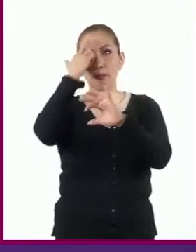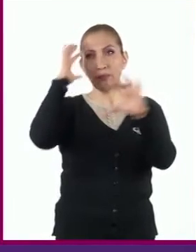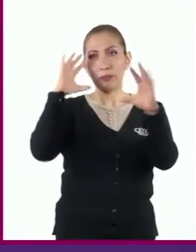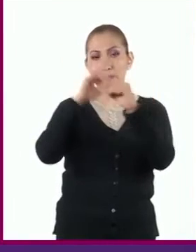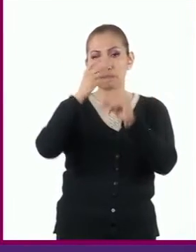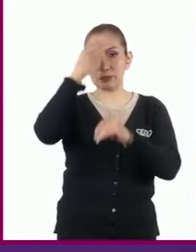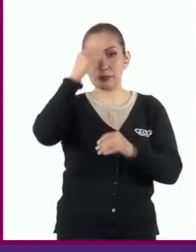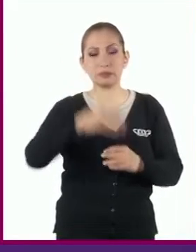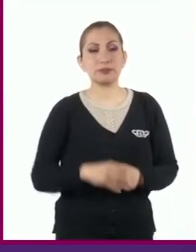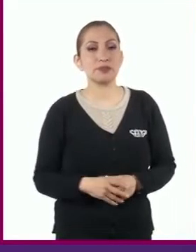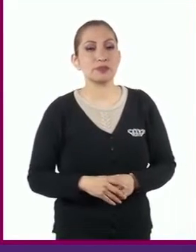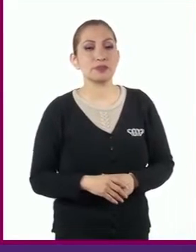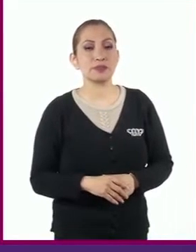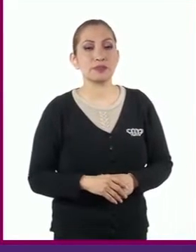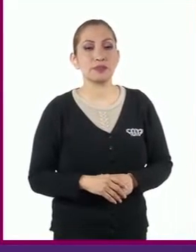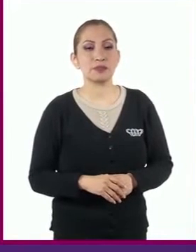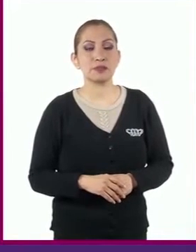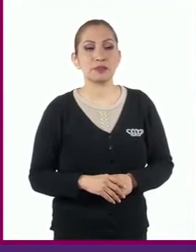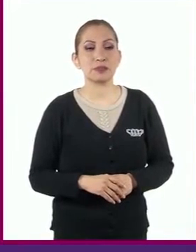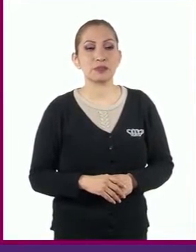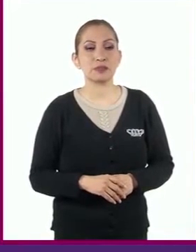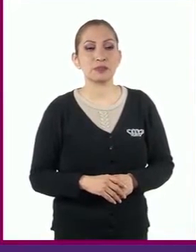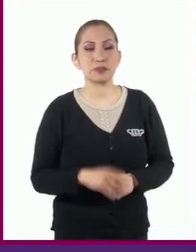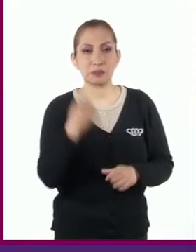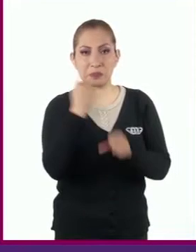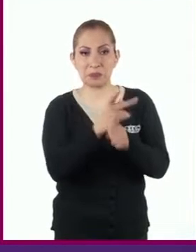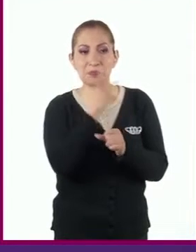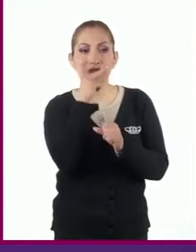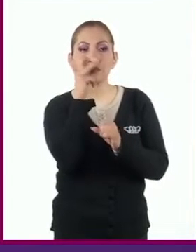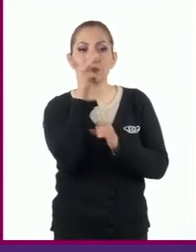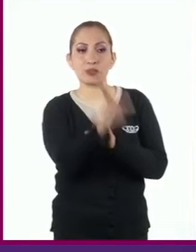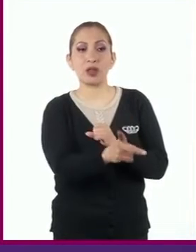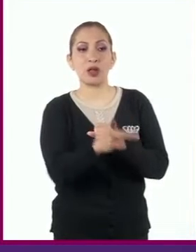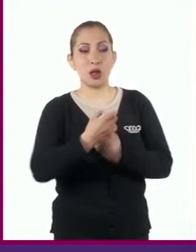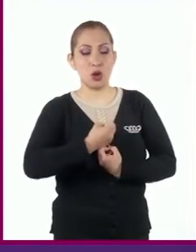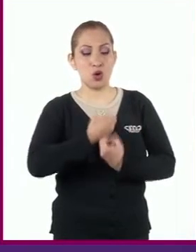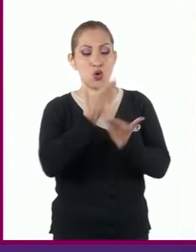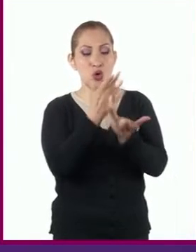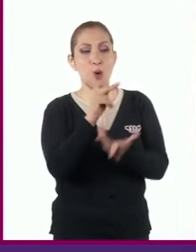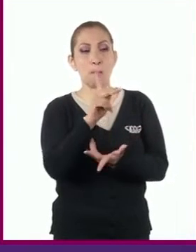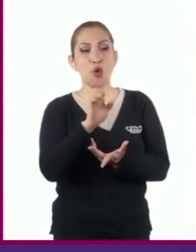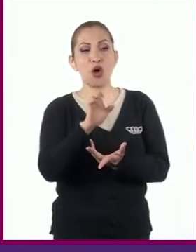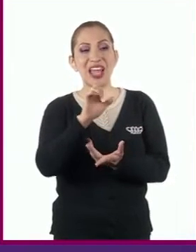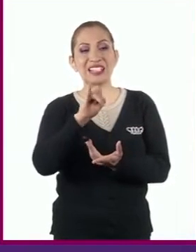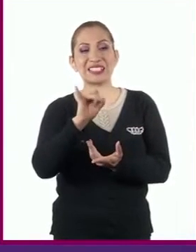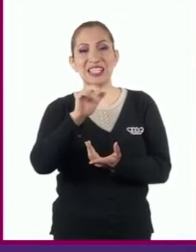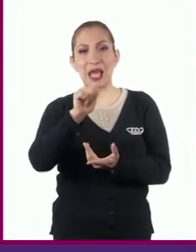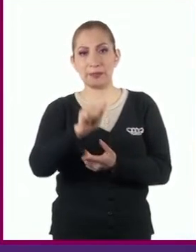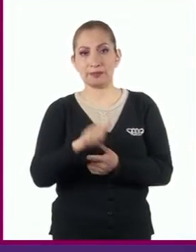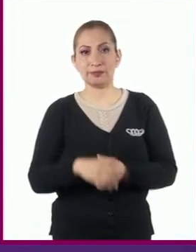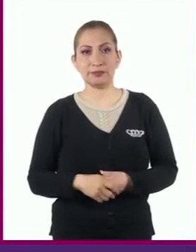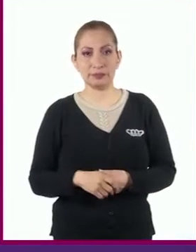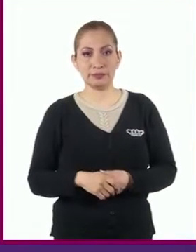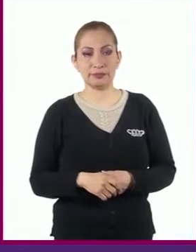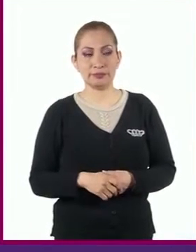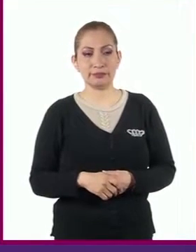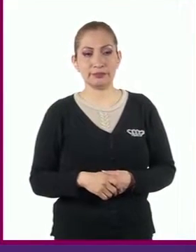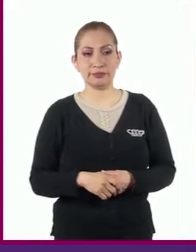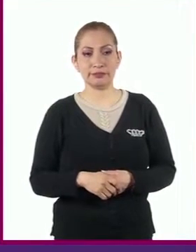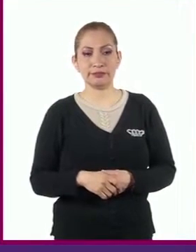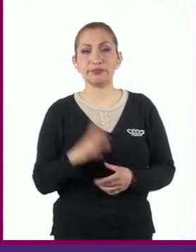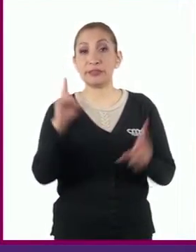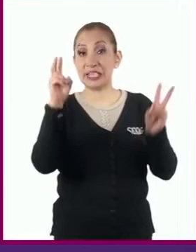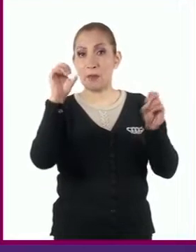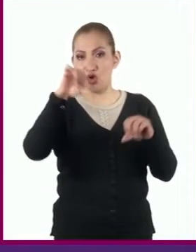nuestro aprendizaje. Vamos por la primera palabra, es poesía, que es